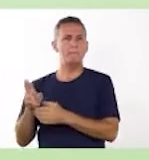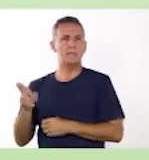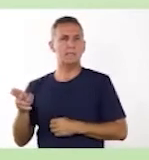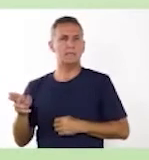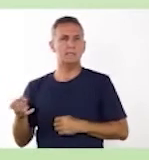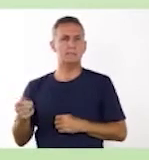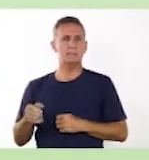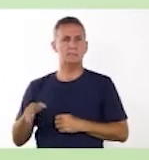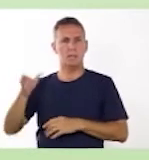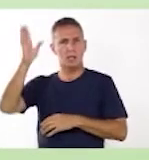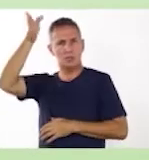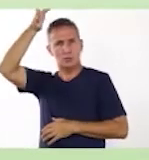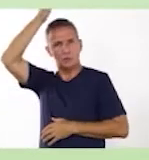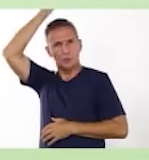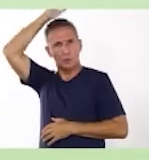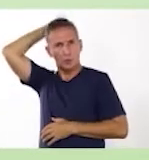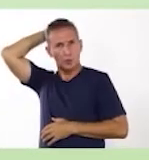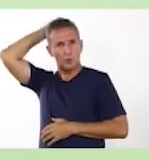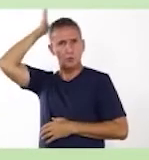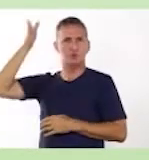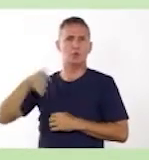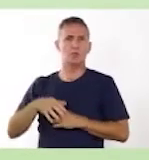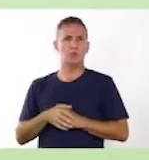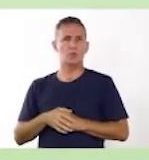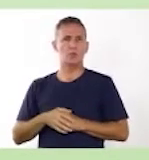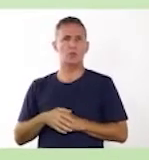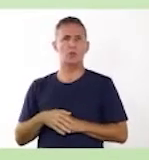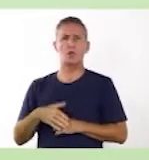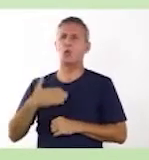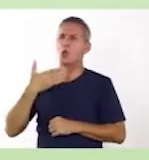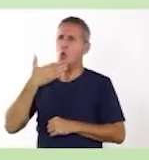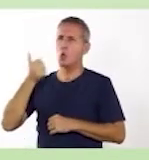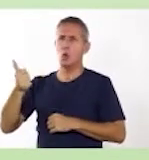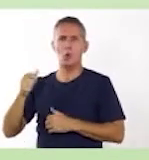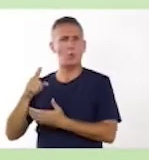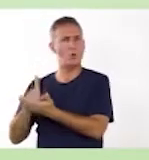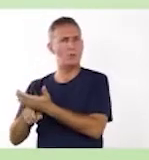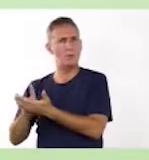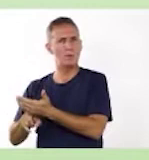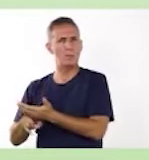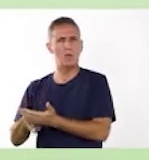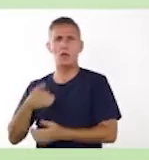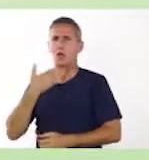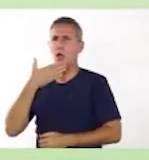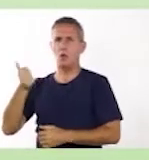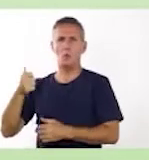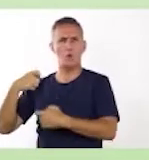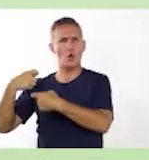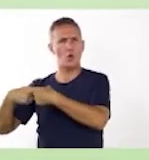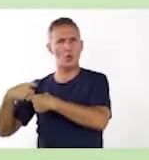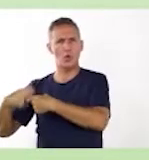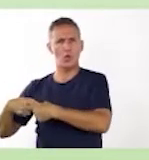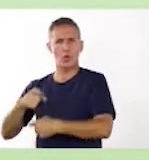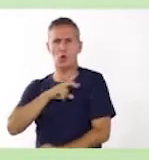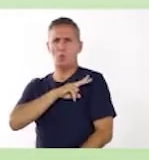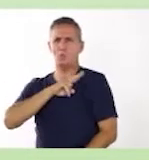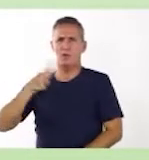matador de hombres, el de tremolante casco, hijo querido, buen padre, buen